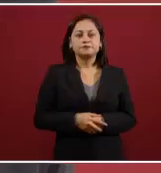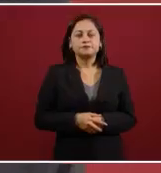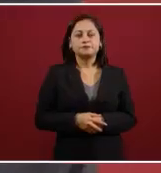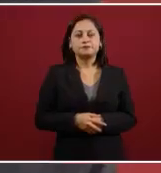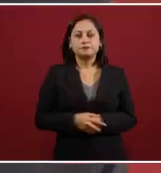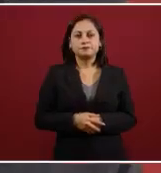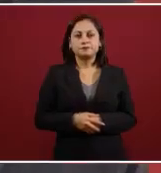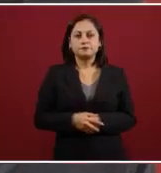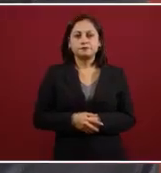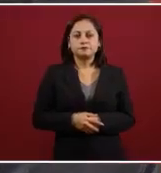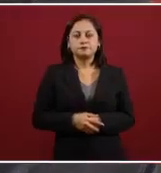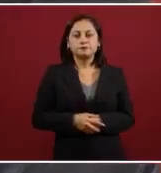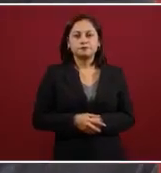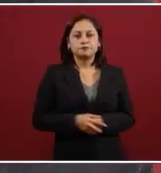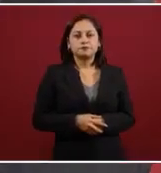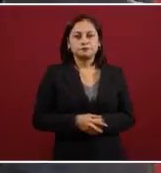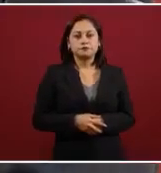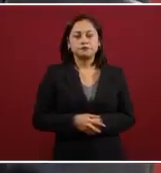haya